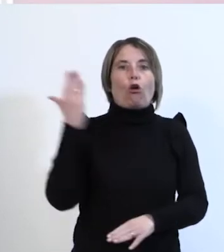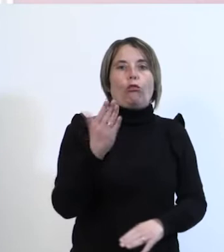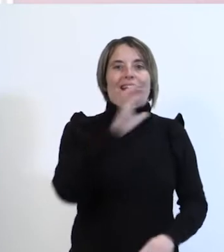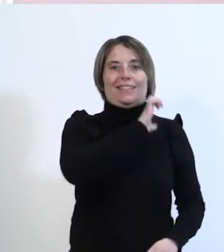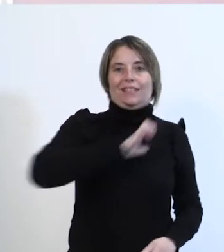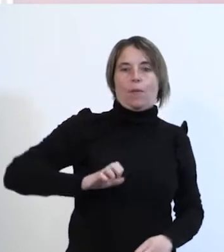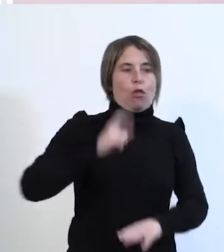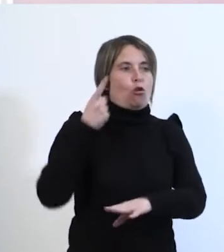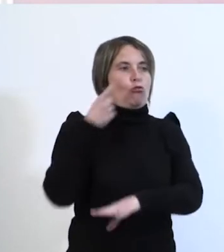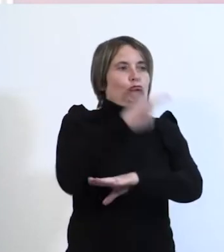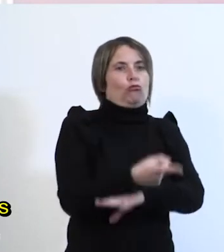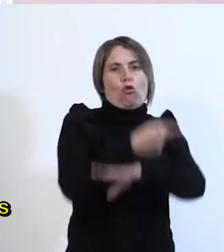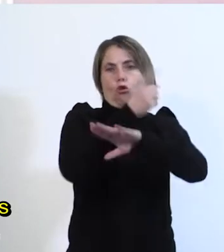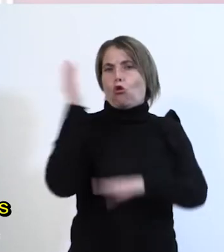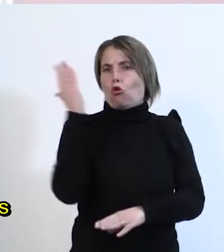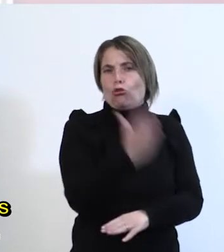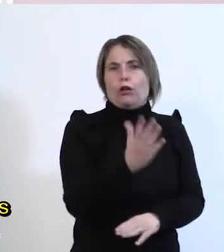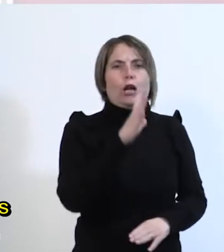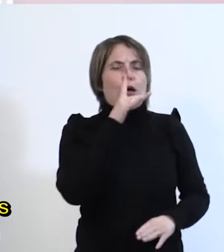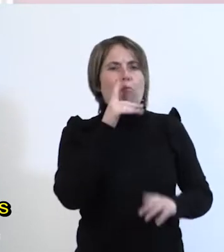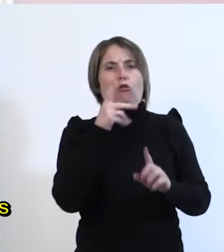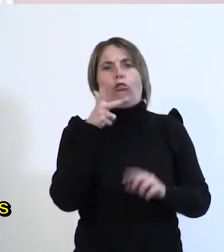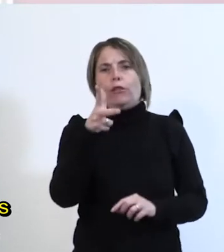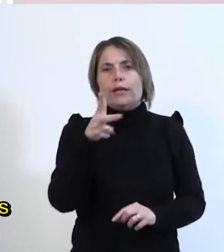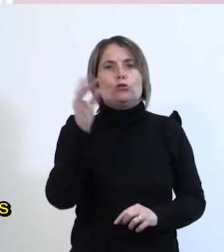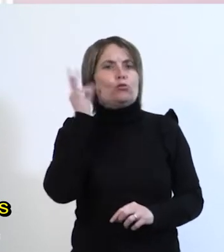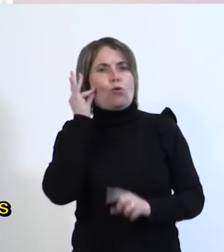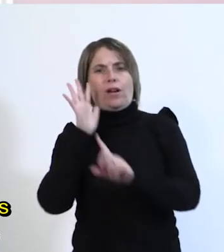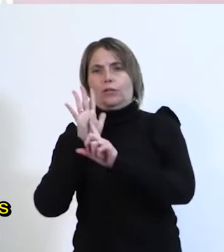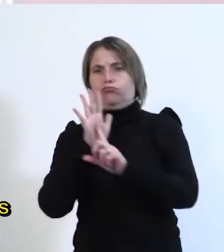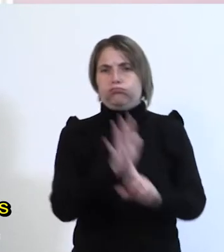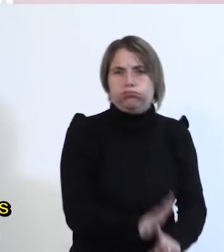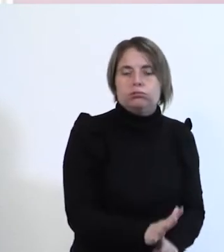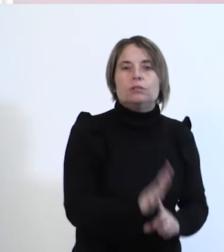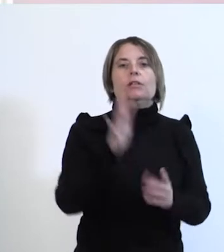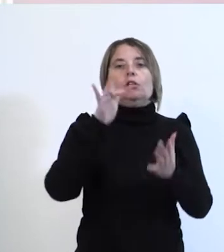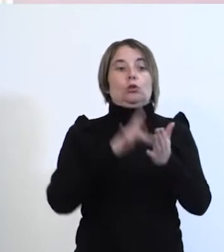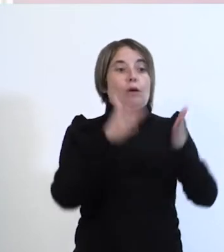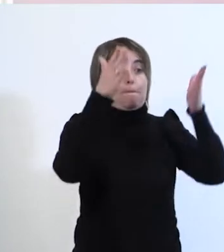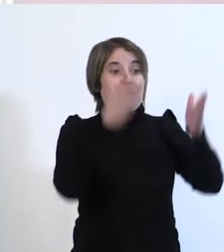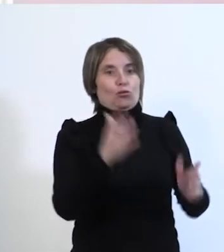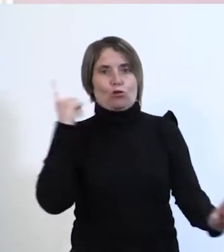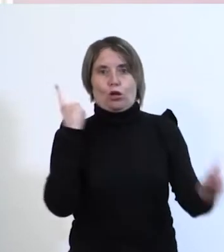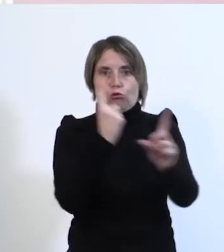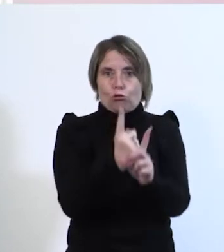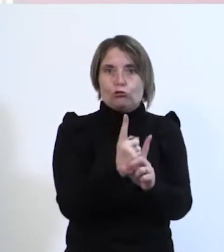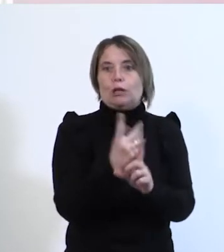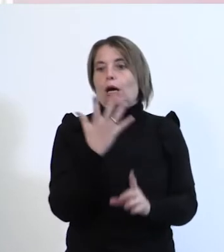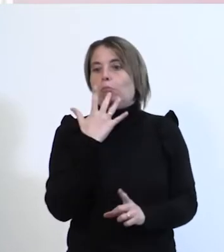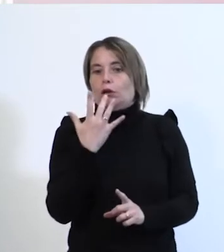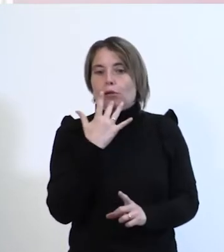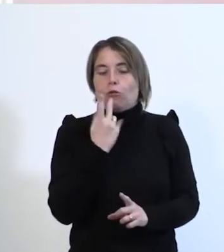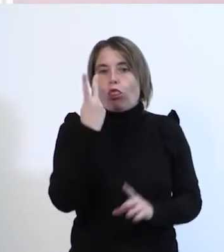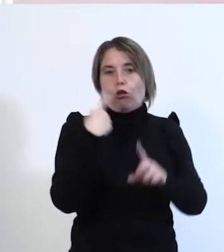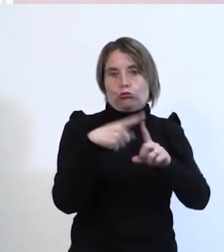este caso a El Salvador, ¿no? Por algunas violaciones flagrantes de los derechos de las mujeres, de la persona en este caso,